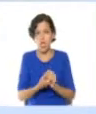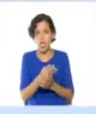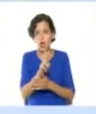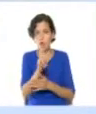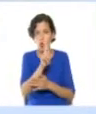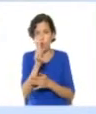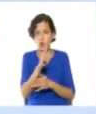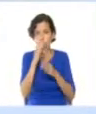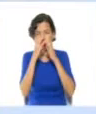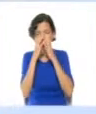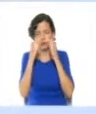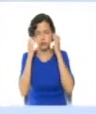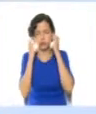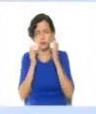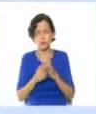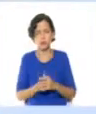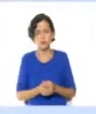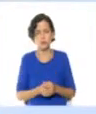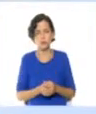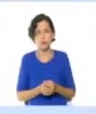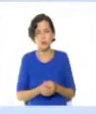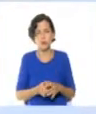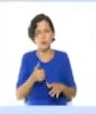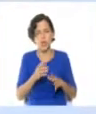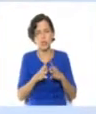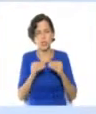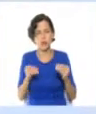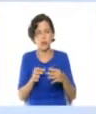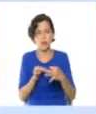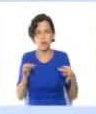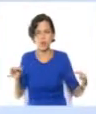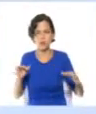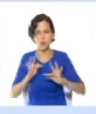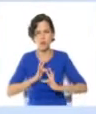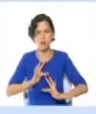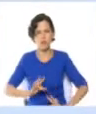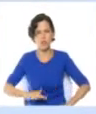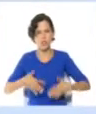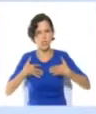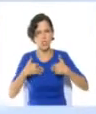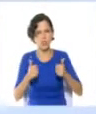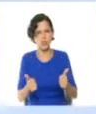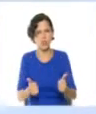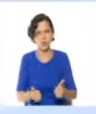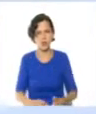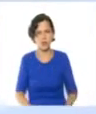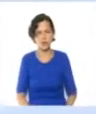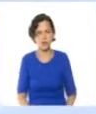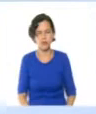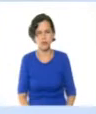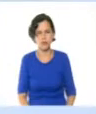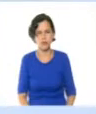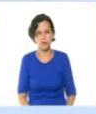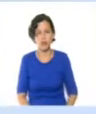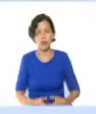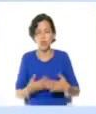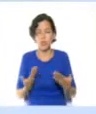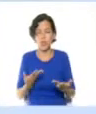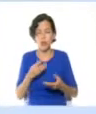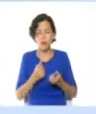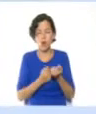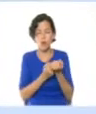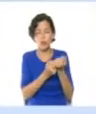jabón, el uso correcto del tapabocas o mascarilla y por supuesto mantener un distanciamiento físico saludable. Con ello